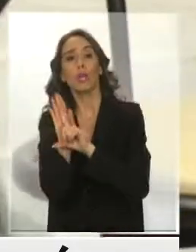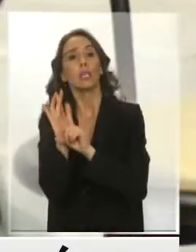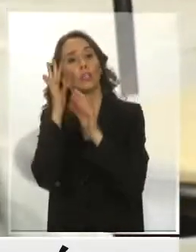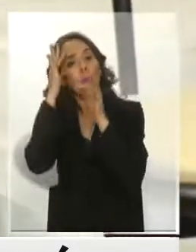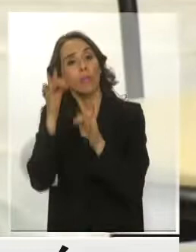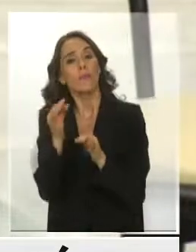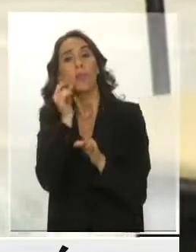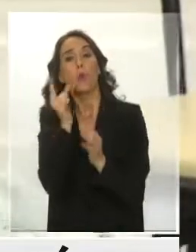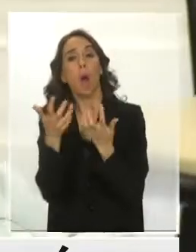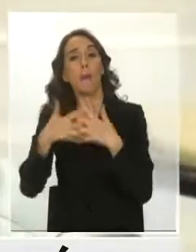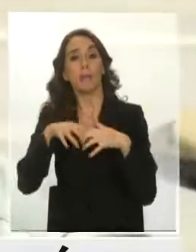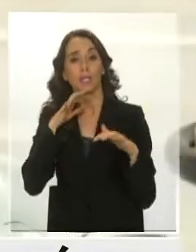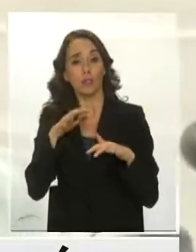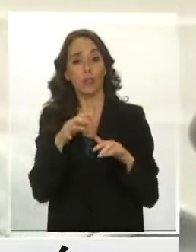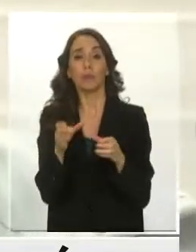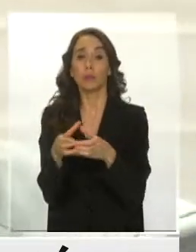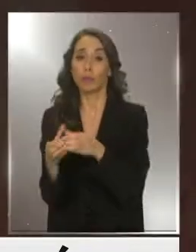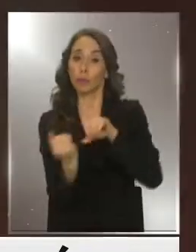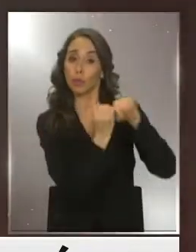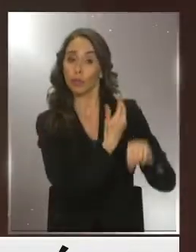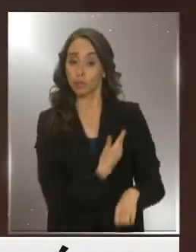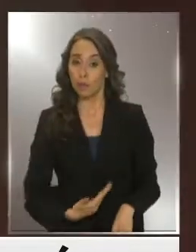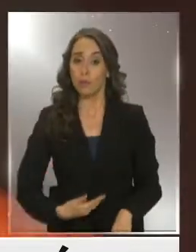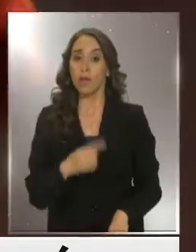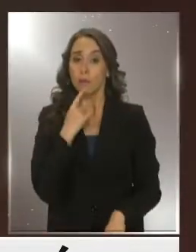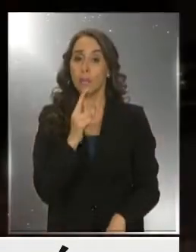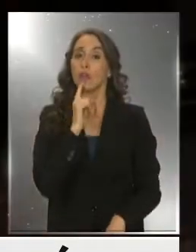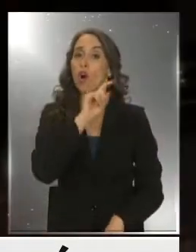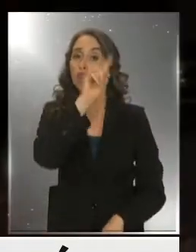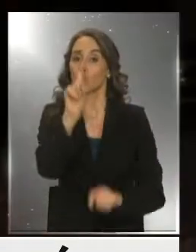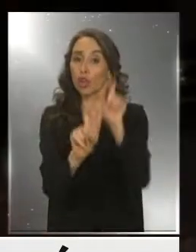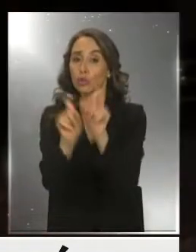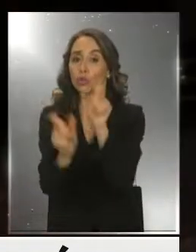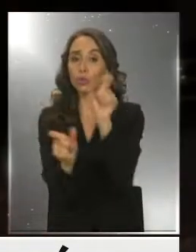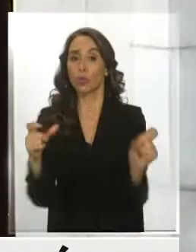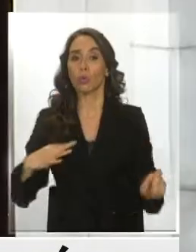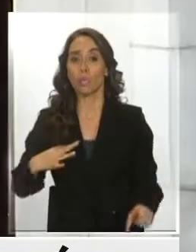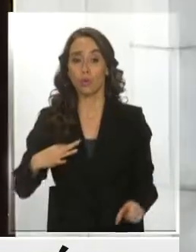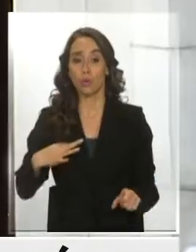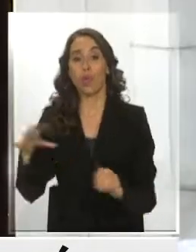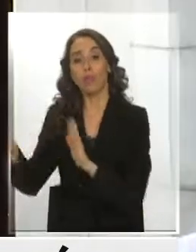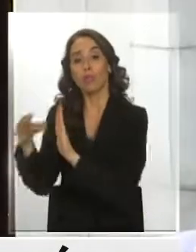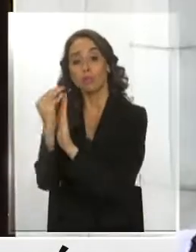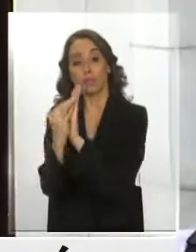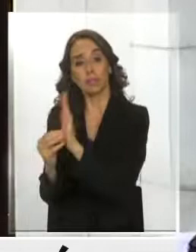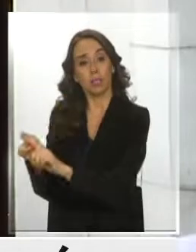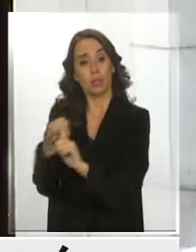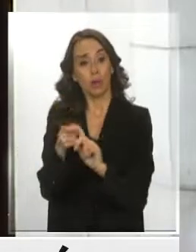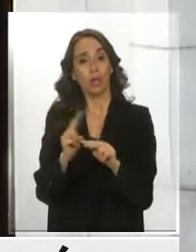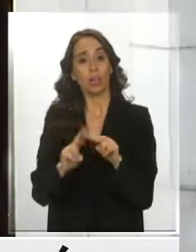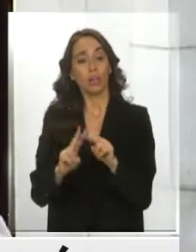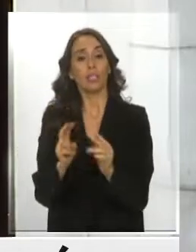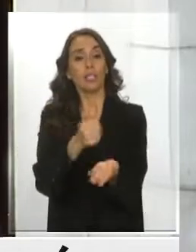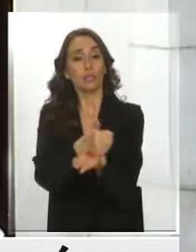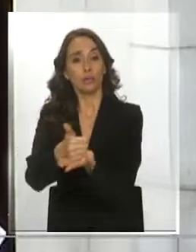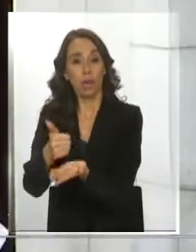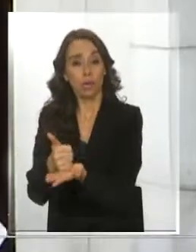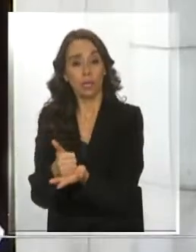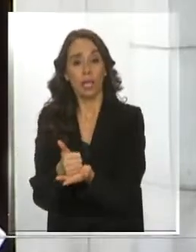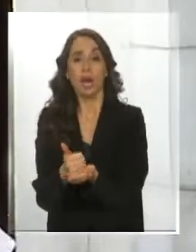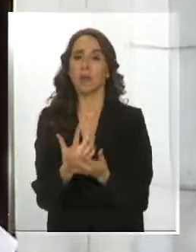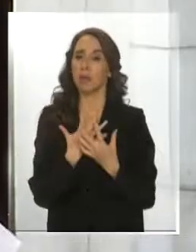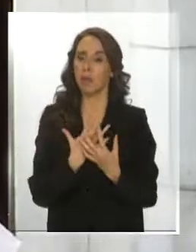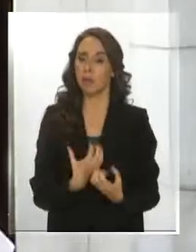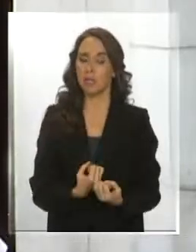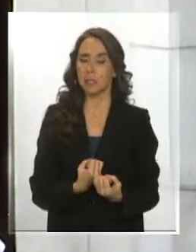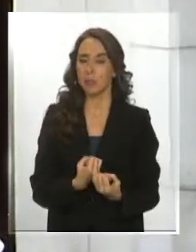mecanismo. La oposición llamó a considerar la consulta ciudadana encabezada por los alcaldes. Fue decepcionante la exposición del